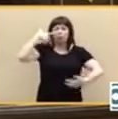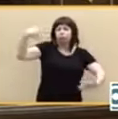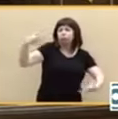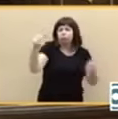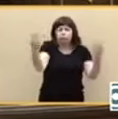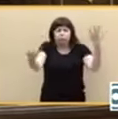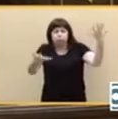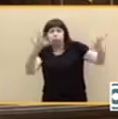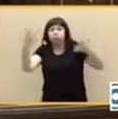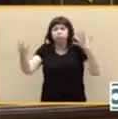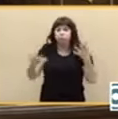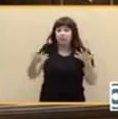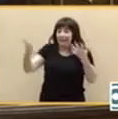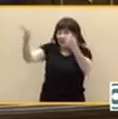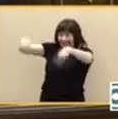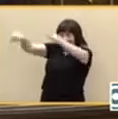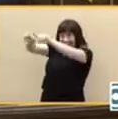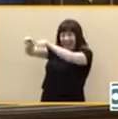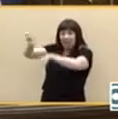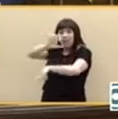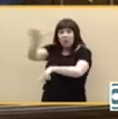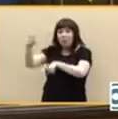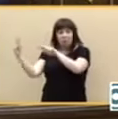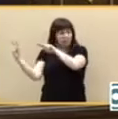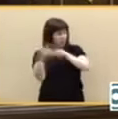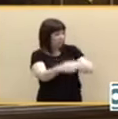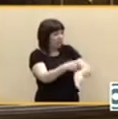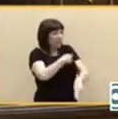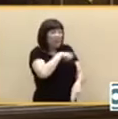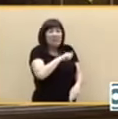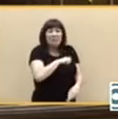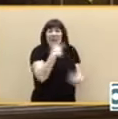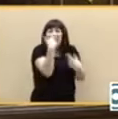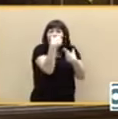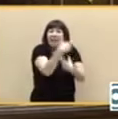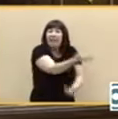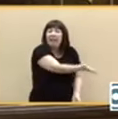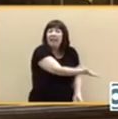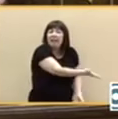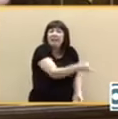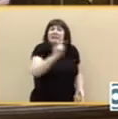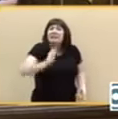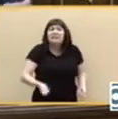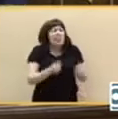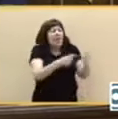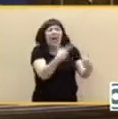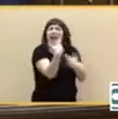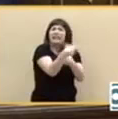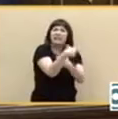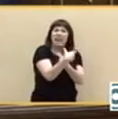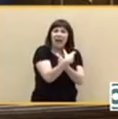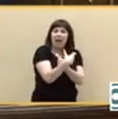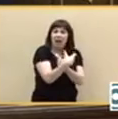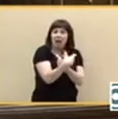aquí las sentencias nos las tomamos con estas risas, pues la reputación no es buena, no es buena.